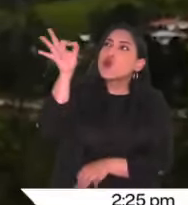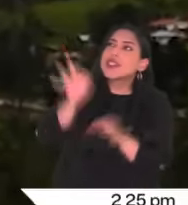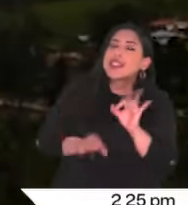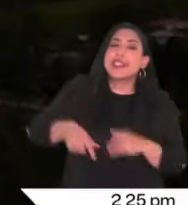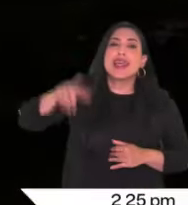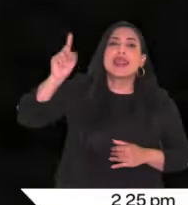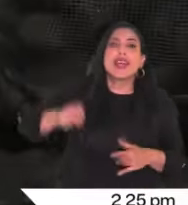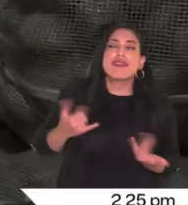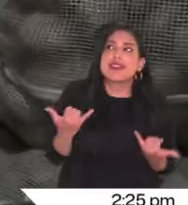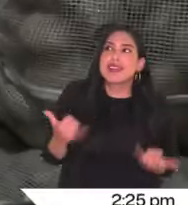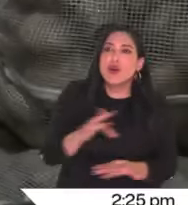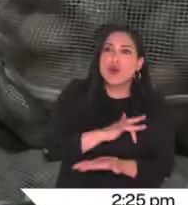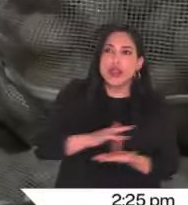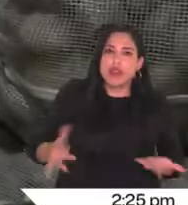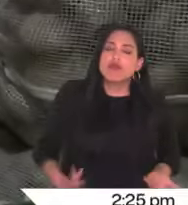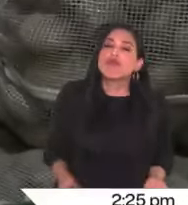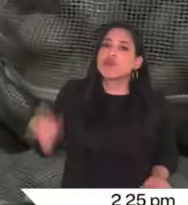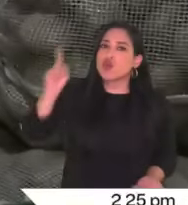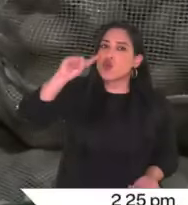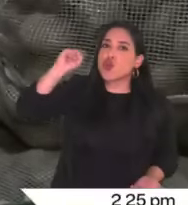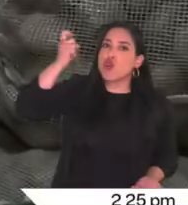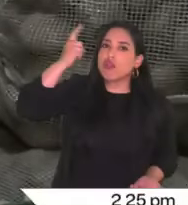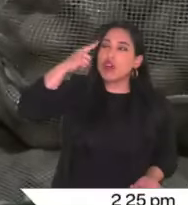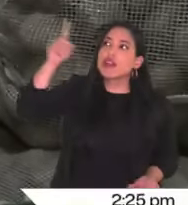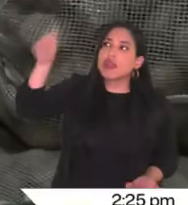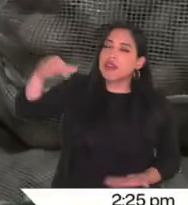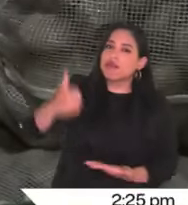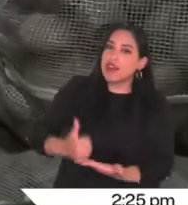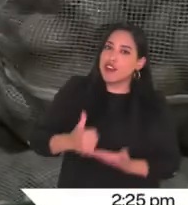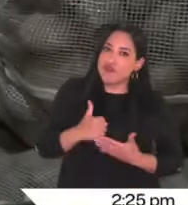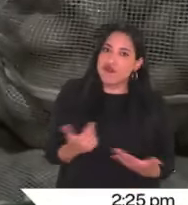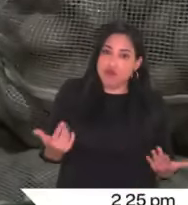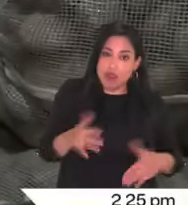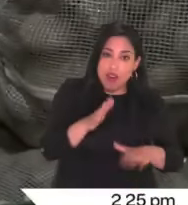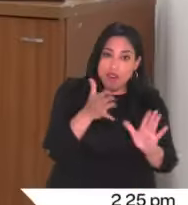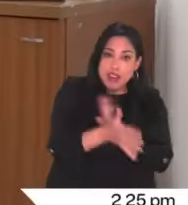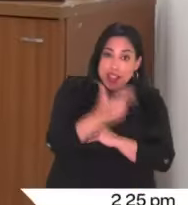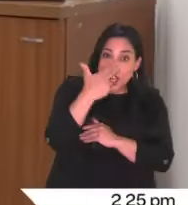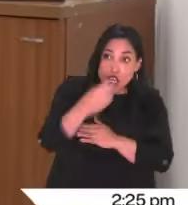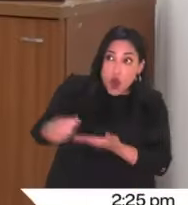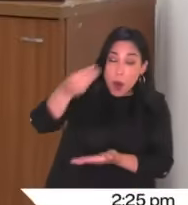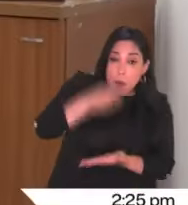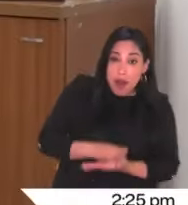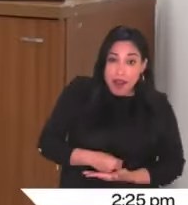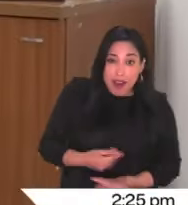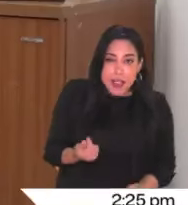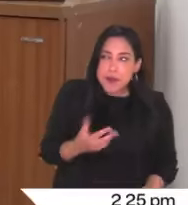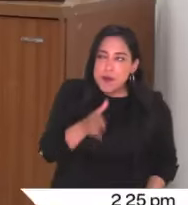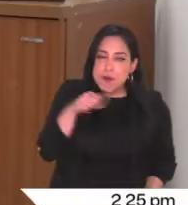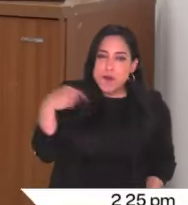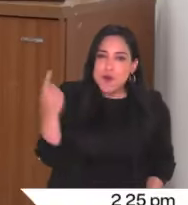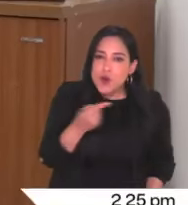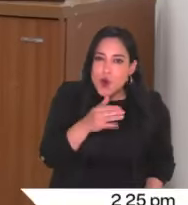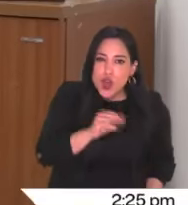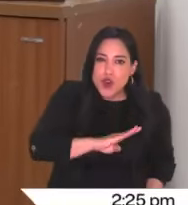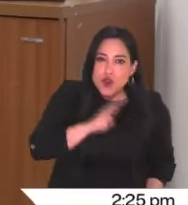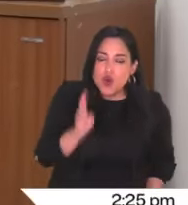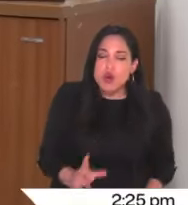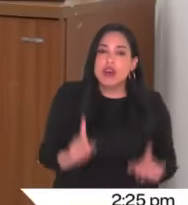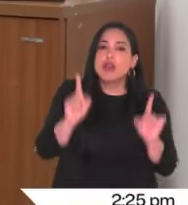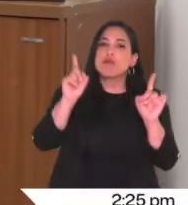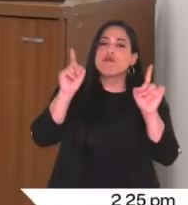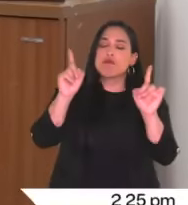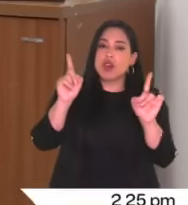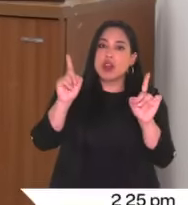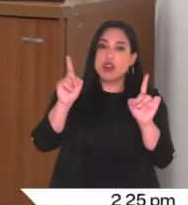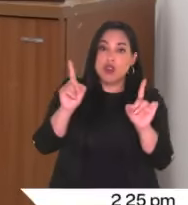Y sí le pediría al gobierno que nos reconociera, eso un hijo nunca se paga. Pero desafortunadamente, históricamente hemos